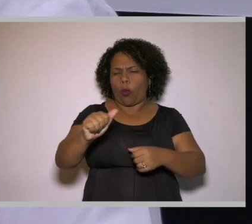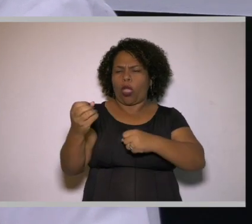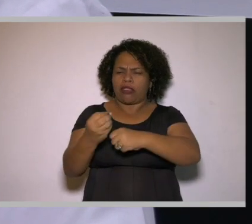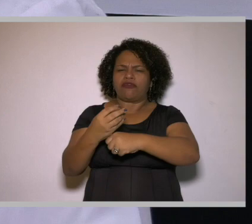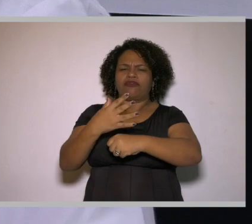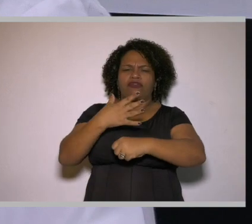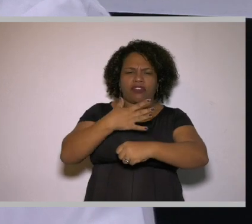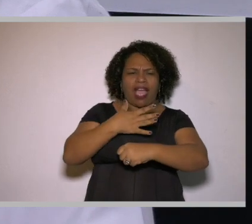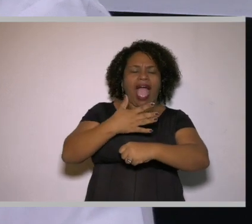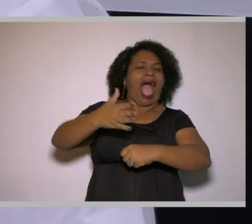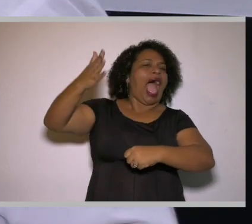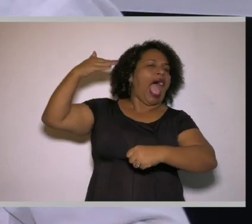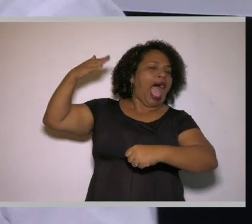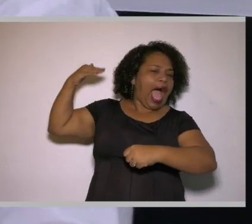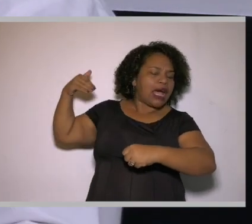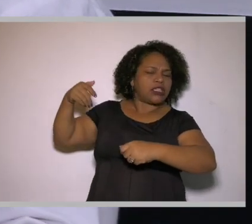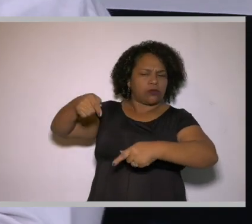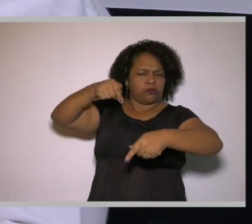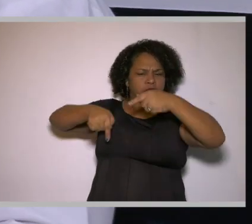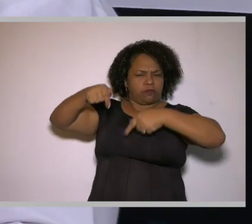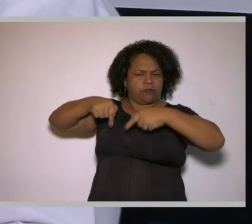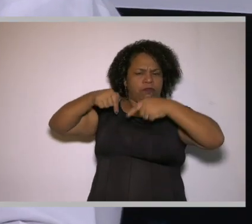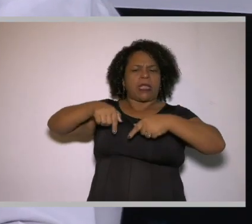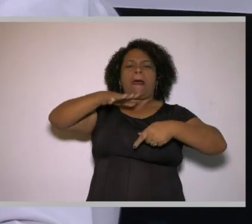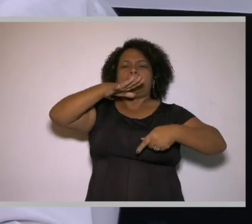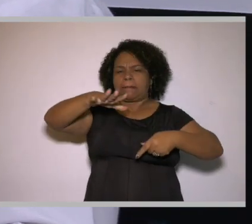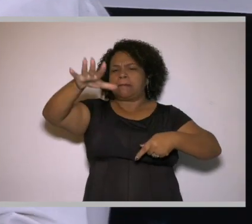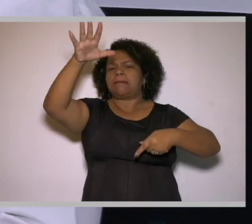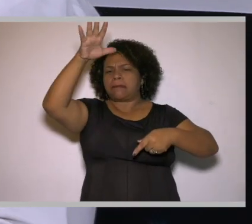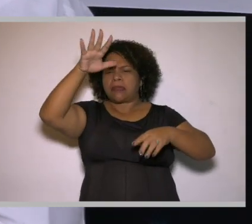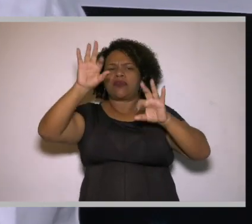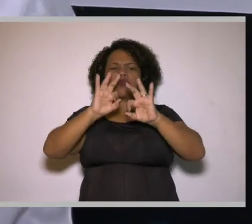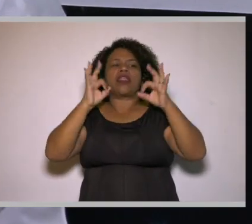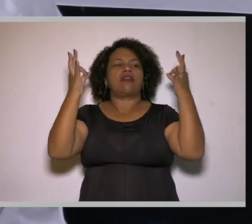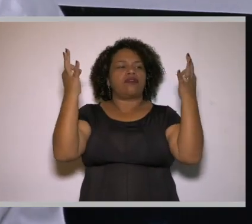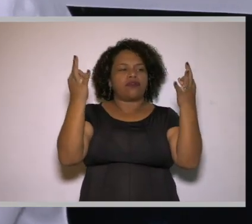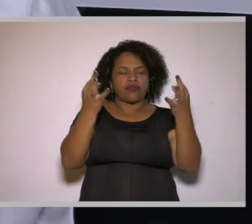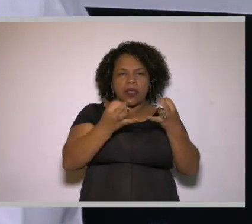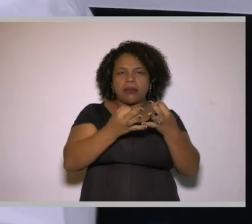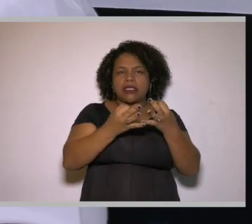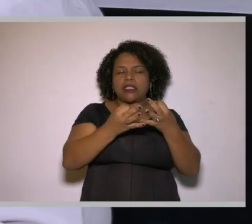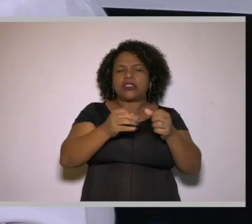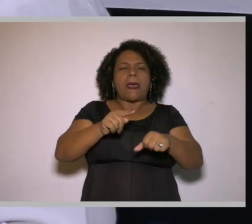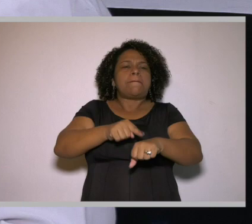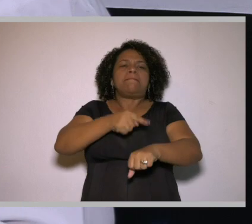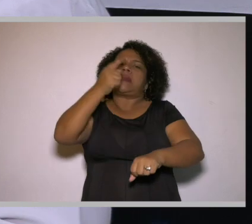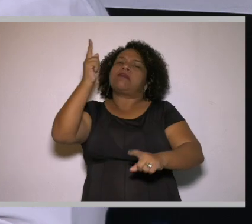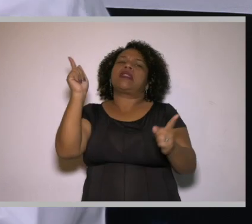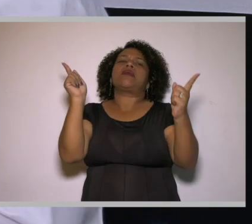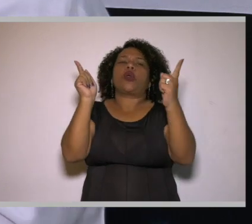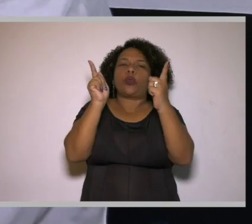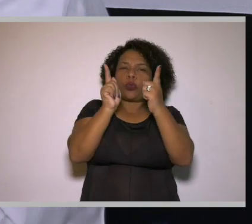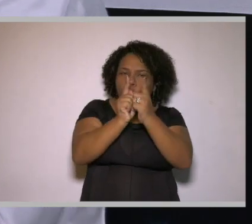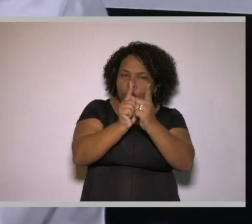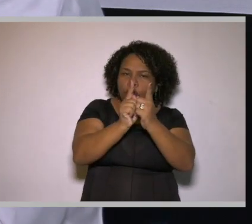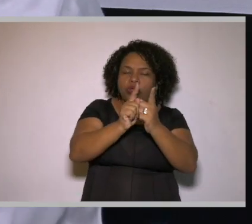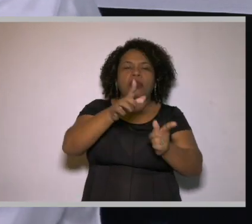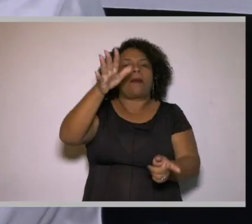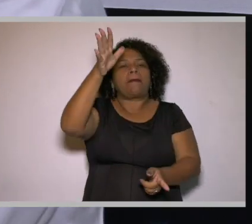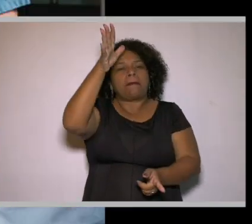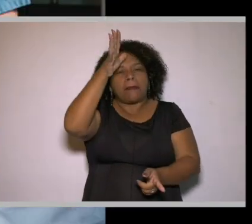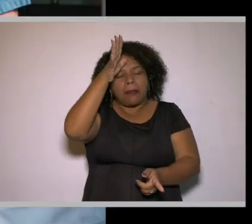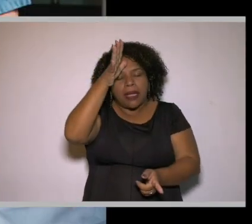heredadas y es importante. Entonces, ese primer encuentro de que el padre note que hay